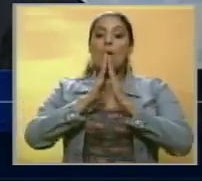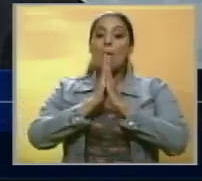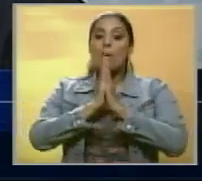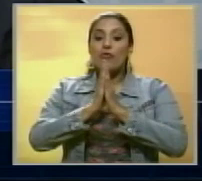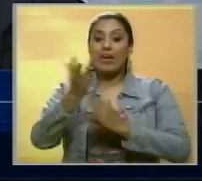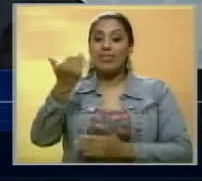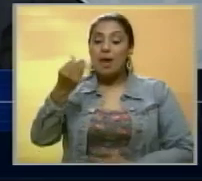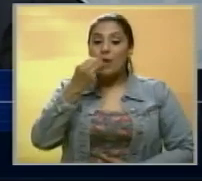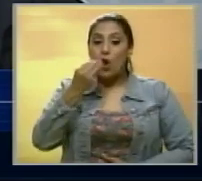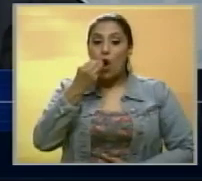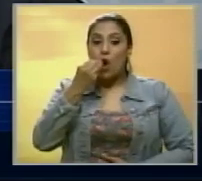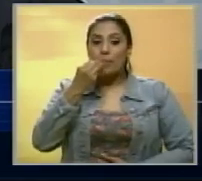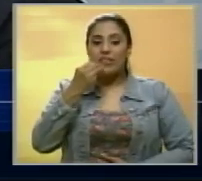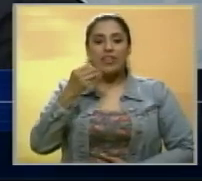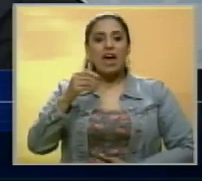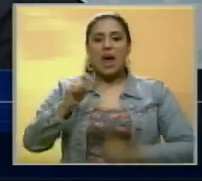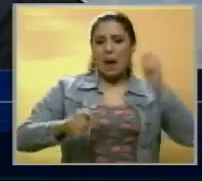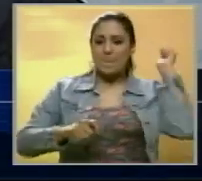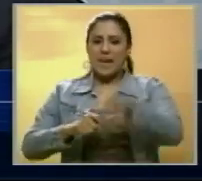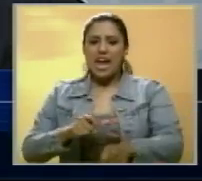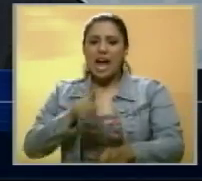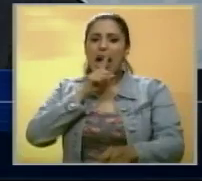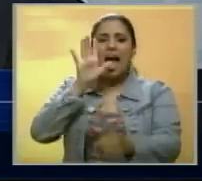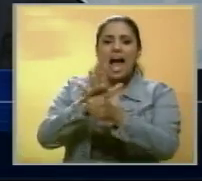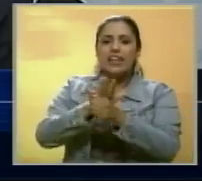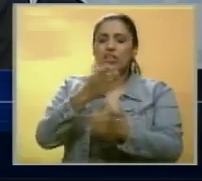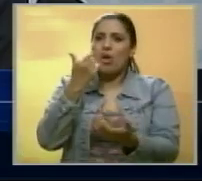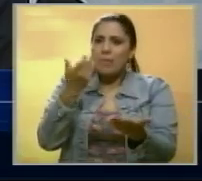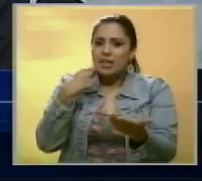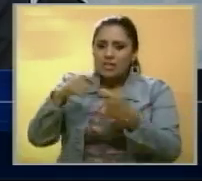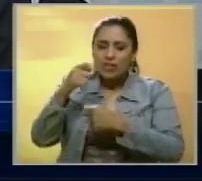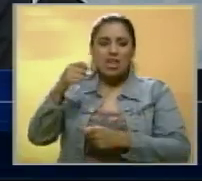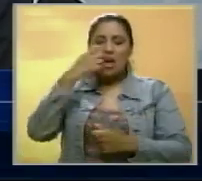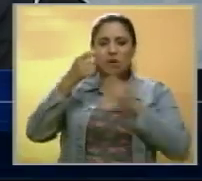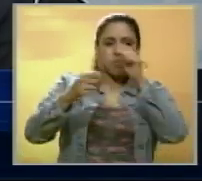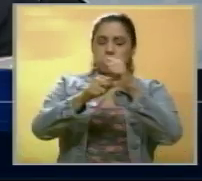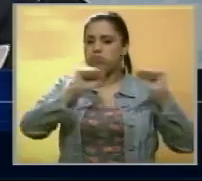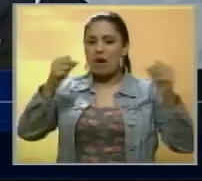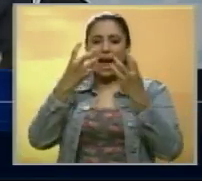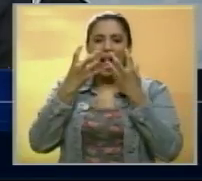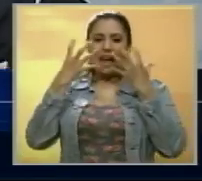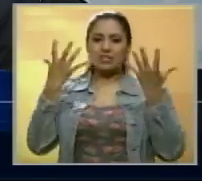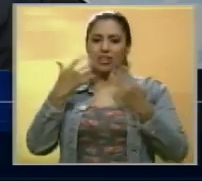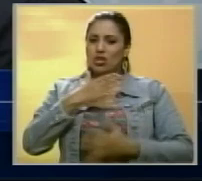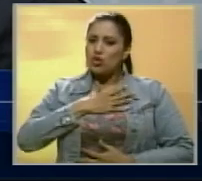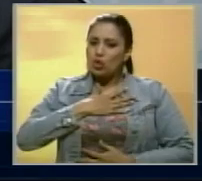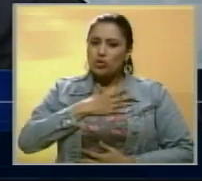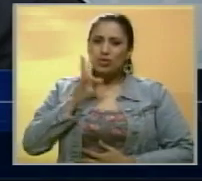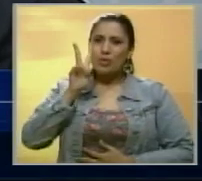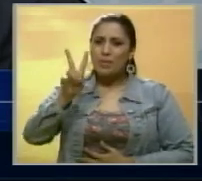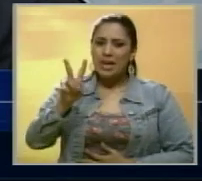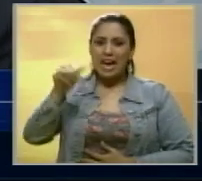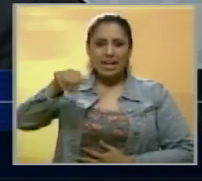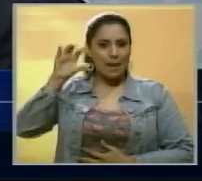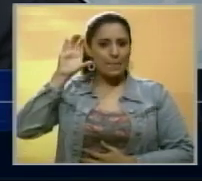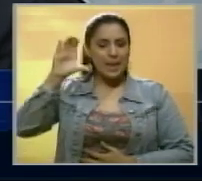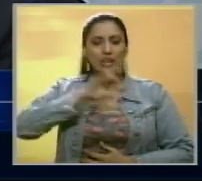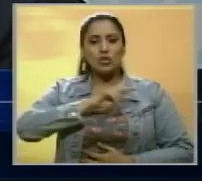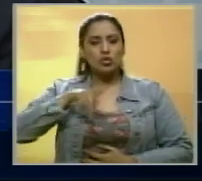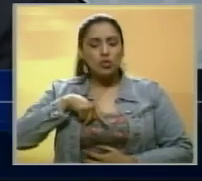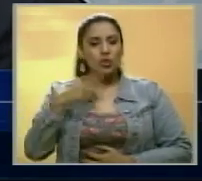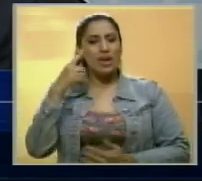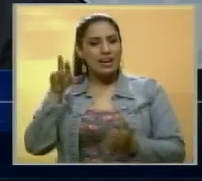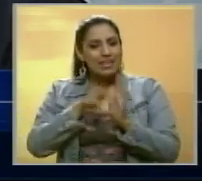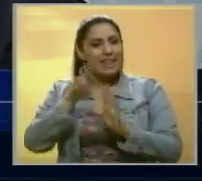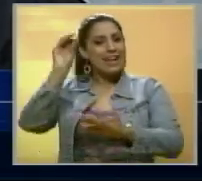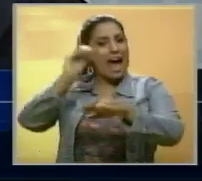pidiendo comida le den un peinillazo, le lancen una bomba lacrimógena. Esto es lo que nosotros, las condiciones en el país que nosotros hemos